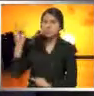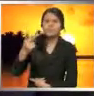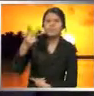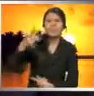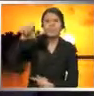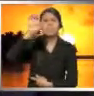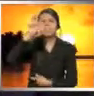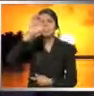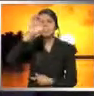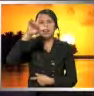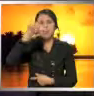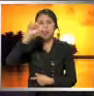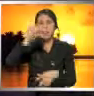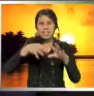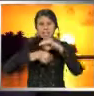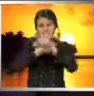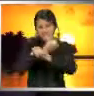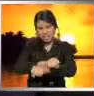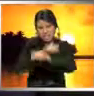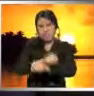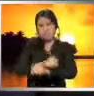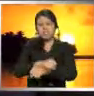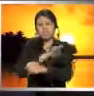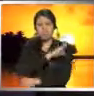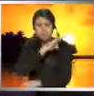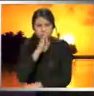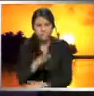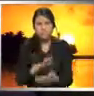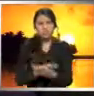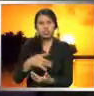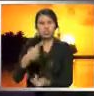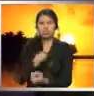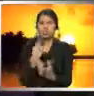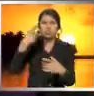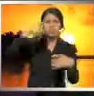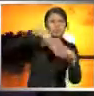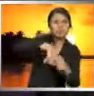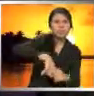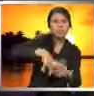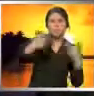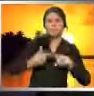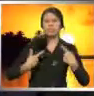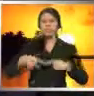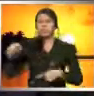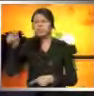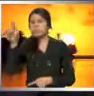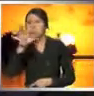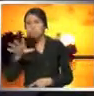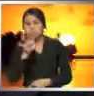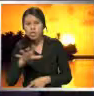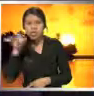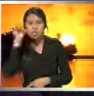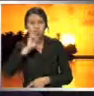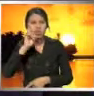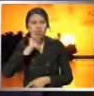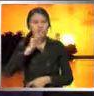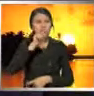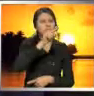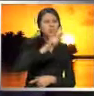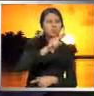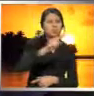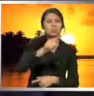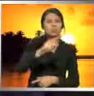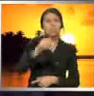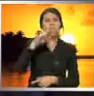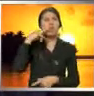en los prostíbulos y bordeles en los que yo me infiltré, la gran mayoría de los clientes buscan a mujeres que no tengan el ejercicio de la